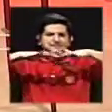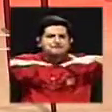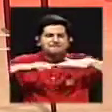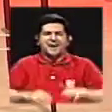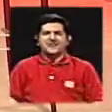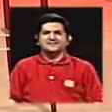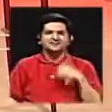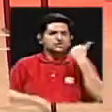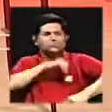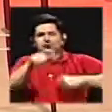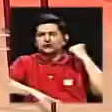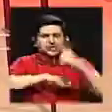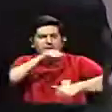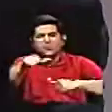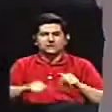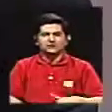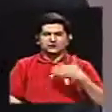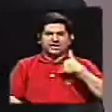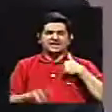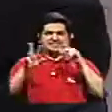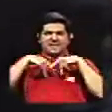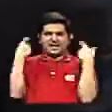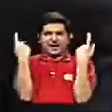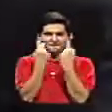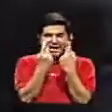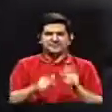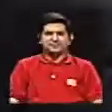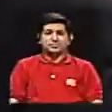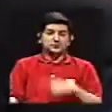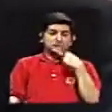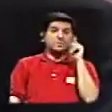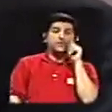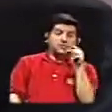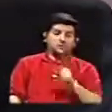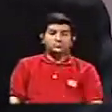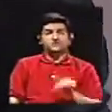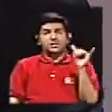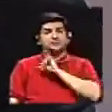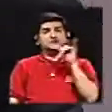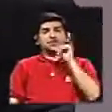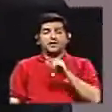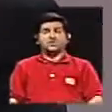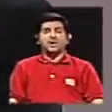la arena de lucha de partidos, e incluso por lo que usted está diciendo, sería como